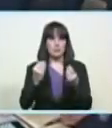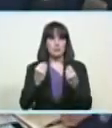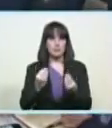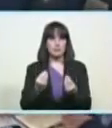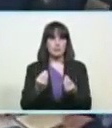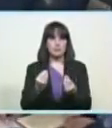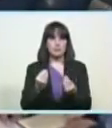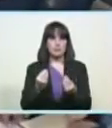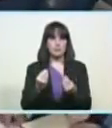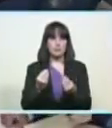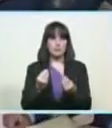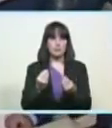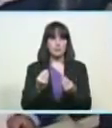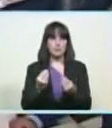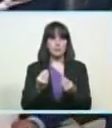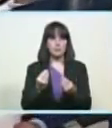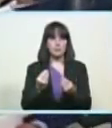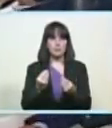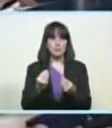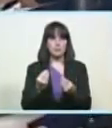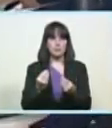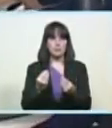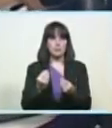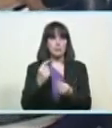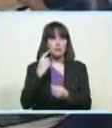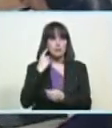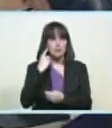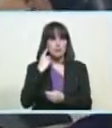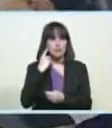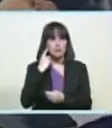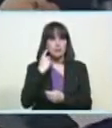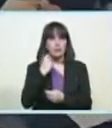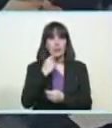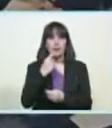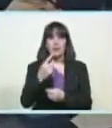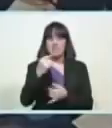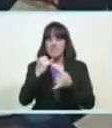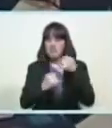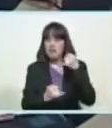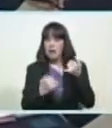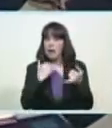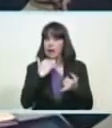monetario tú dice que están al final correcto